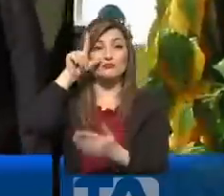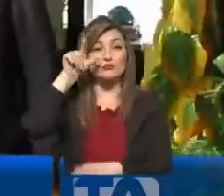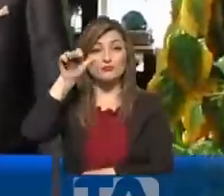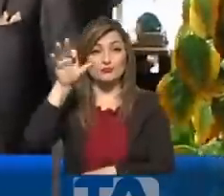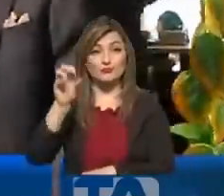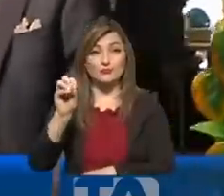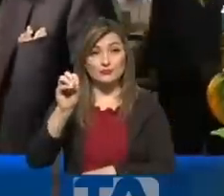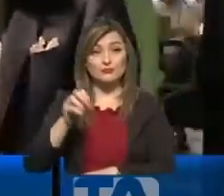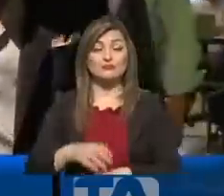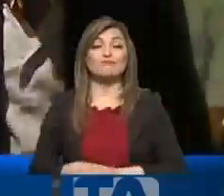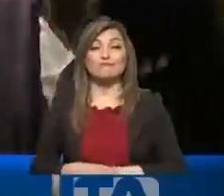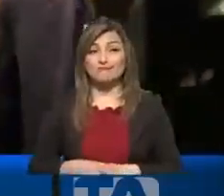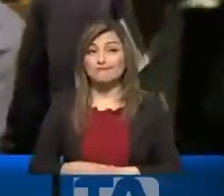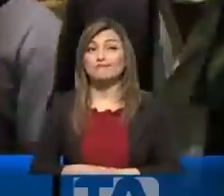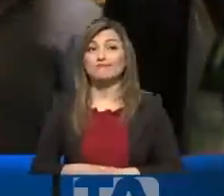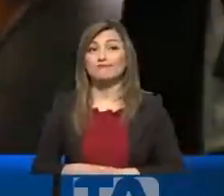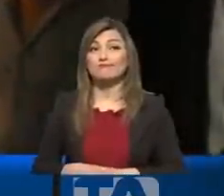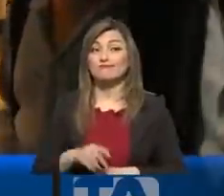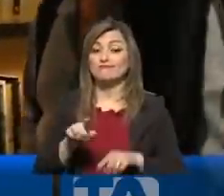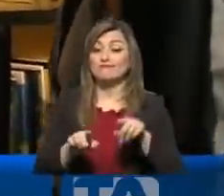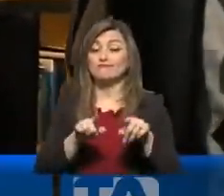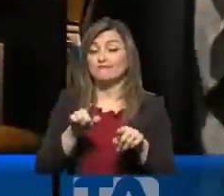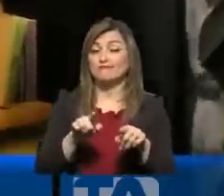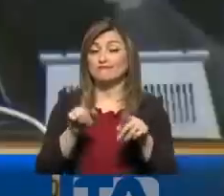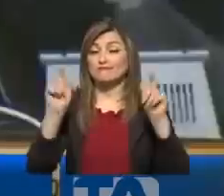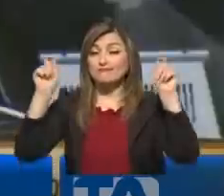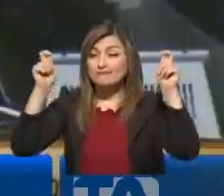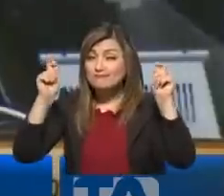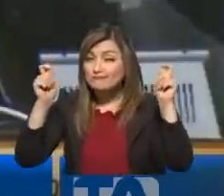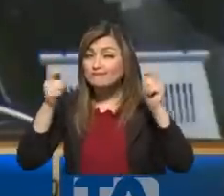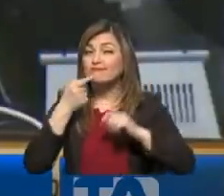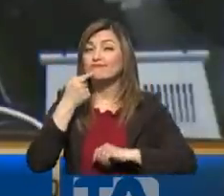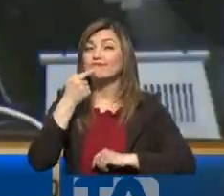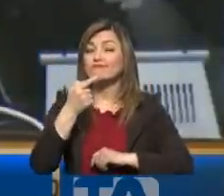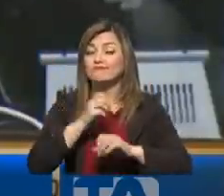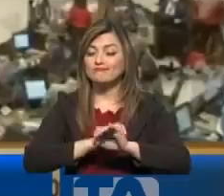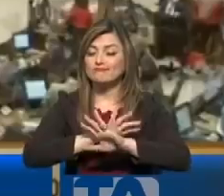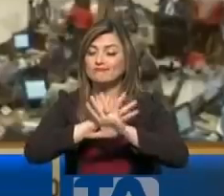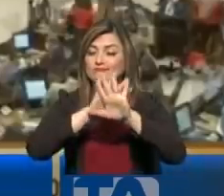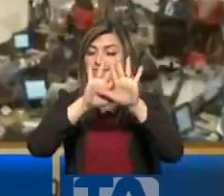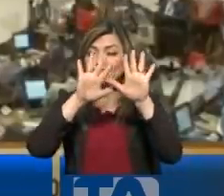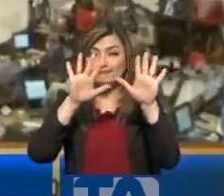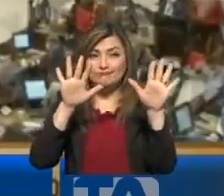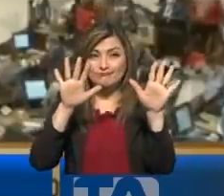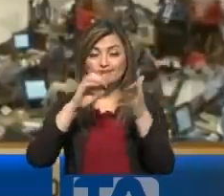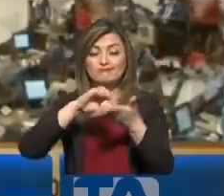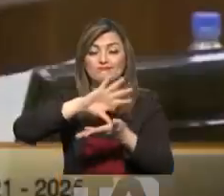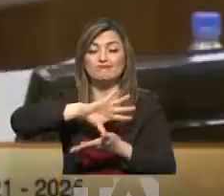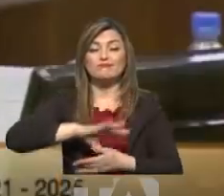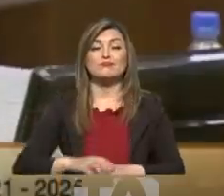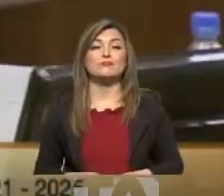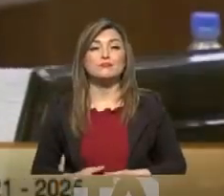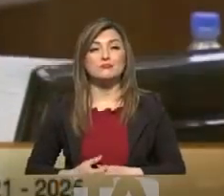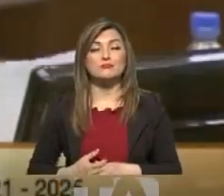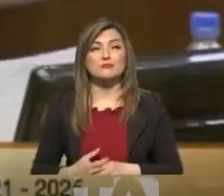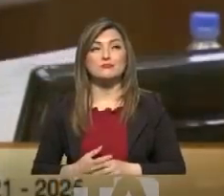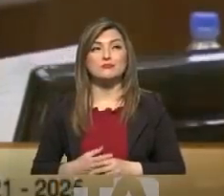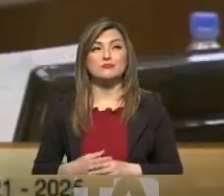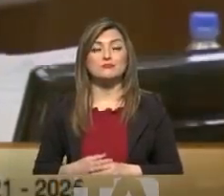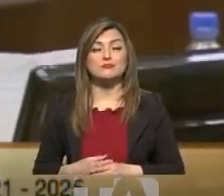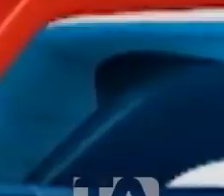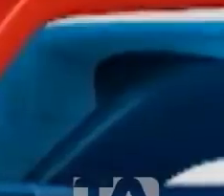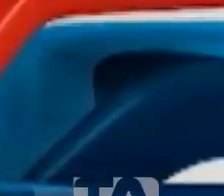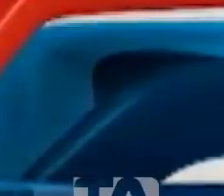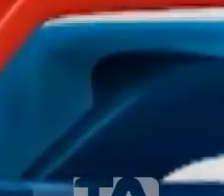Lasso y en esas líneas rojas que ya han definido en campaña y que quedarán claras en el legislativo. Dayana Monroy,